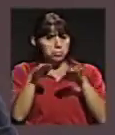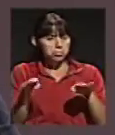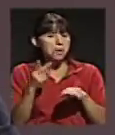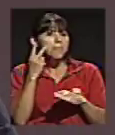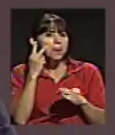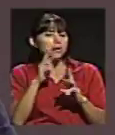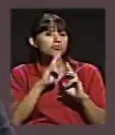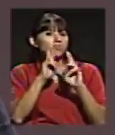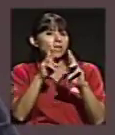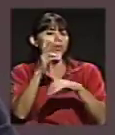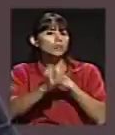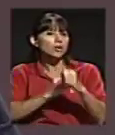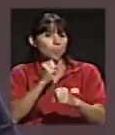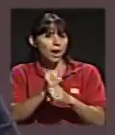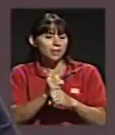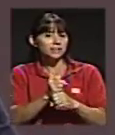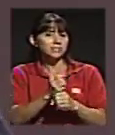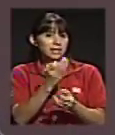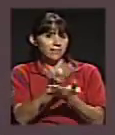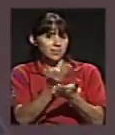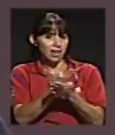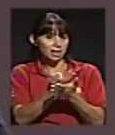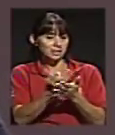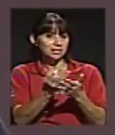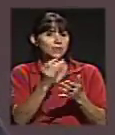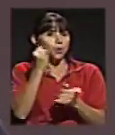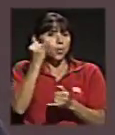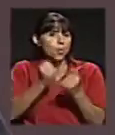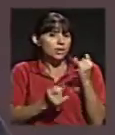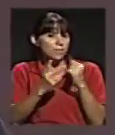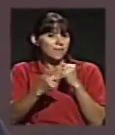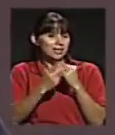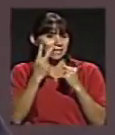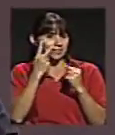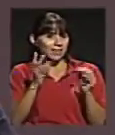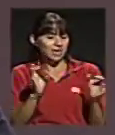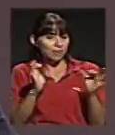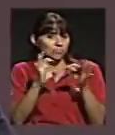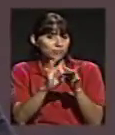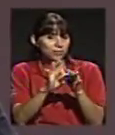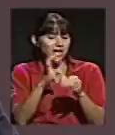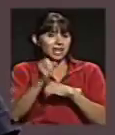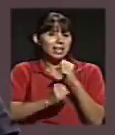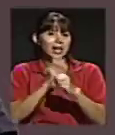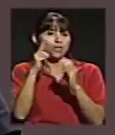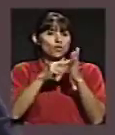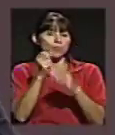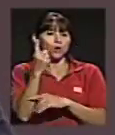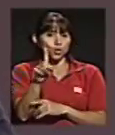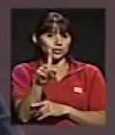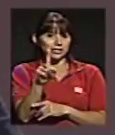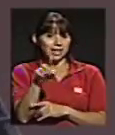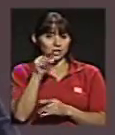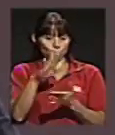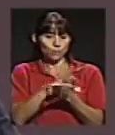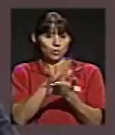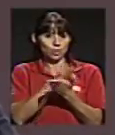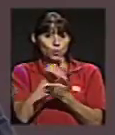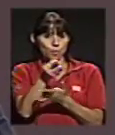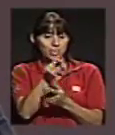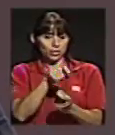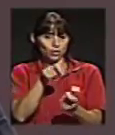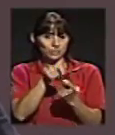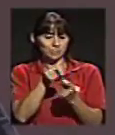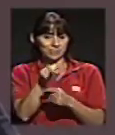empresa, pues ahí el último nexo o la última, digamos, ligamen que se dio es en el 2011, cuando en el documento se especifica, en este